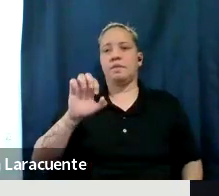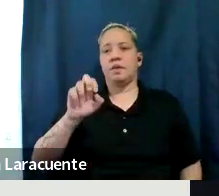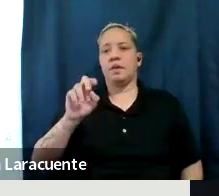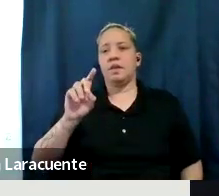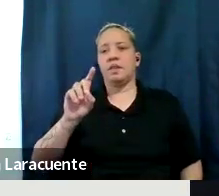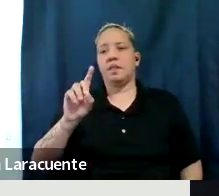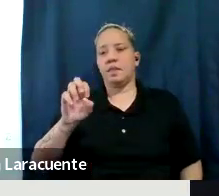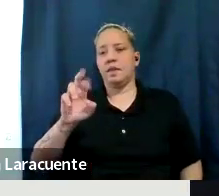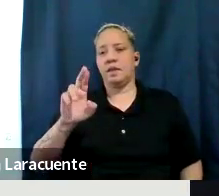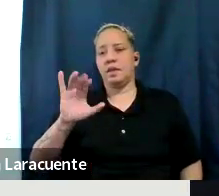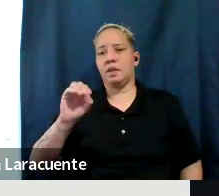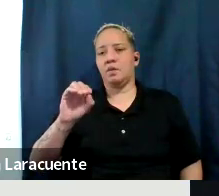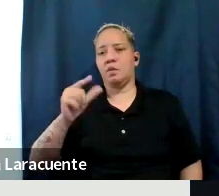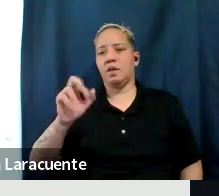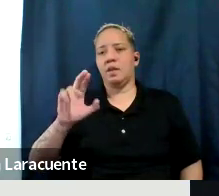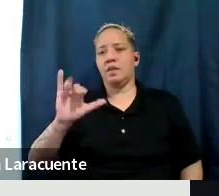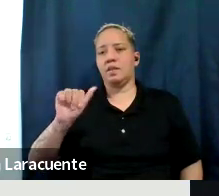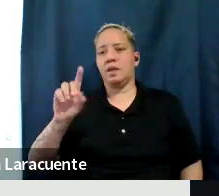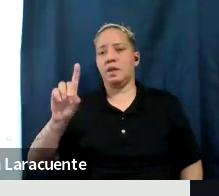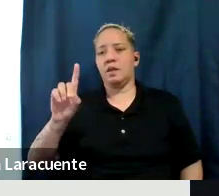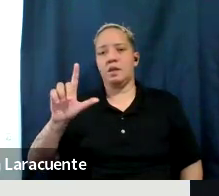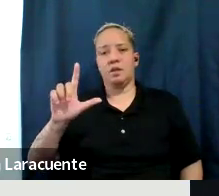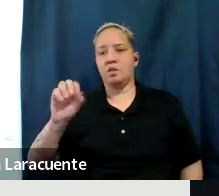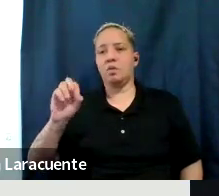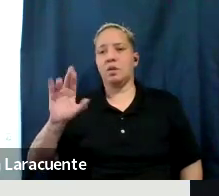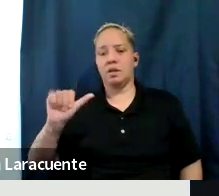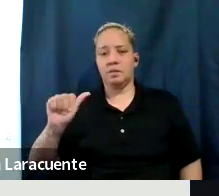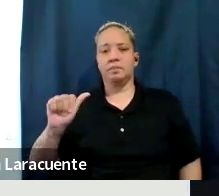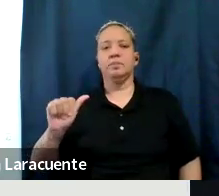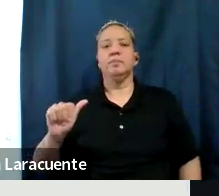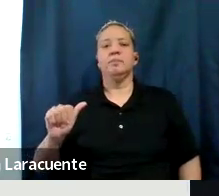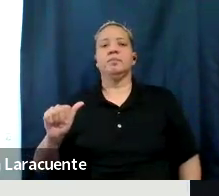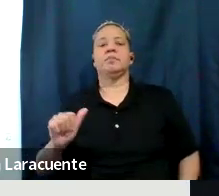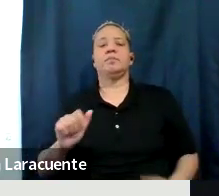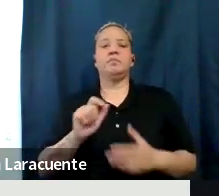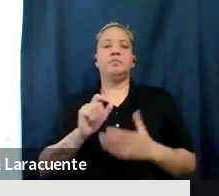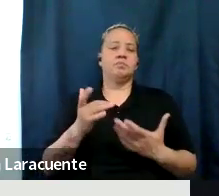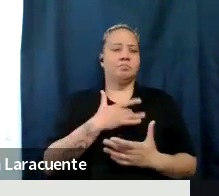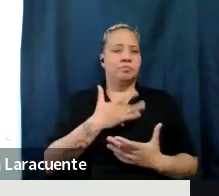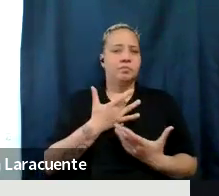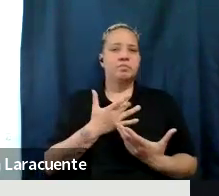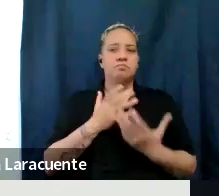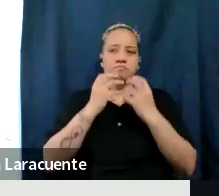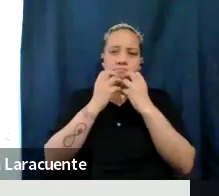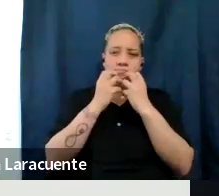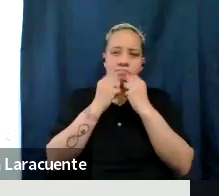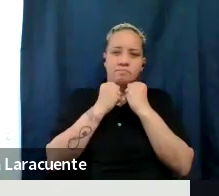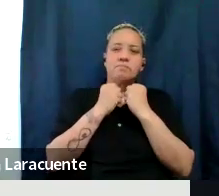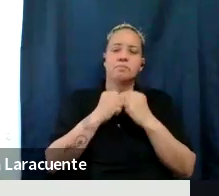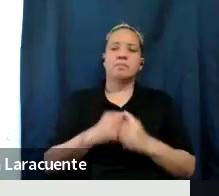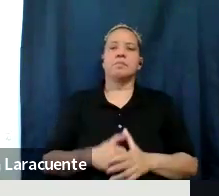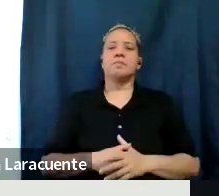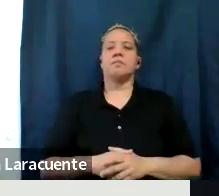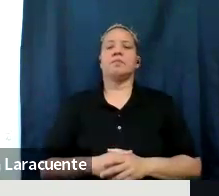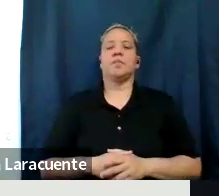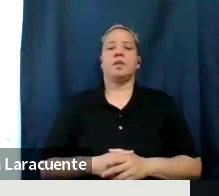el escritor español, por quien el escritor nacido en Moguer sentía un íntimo afecto, ¿no?